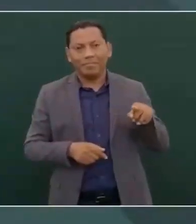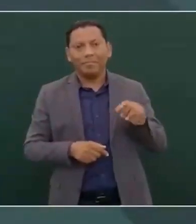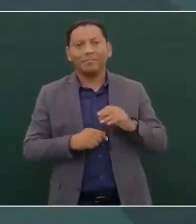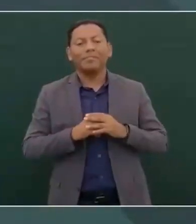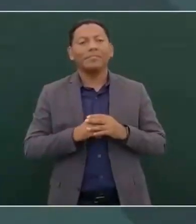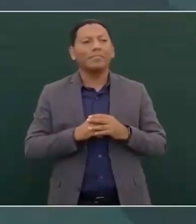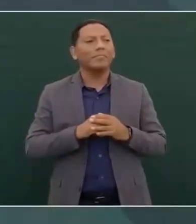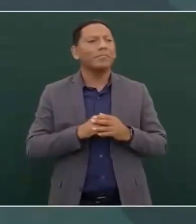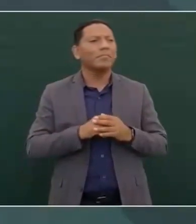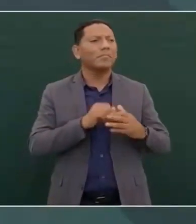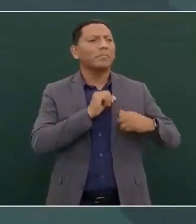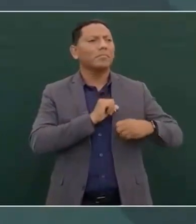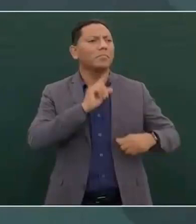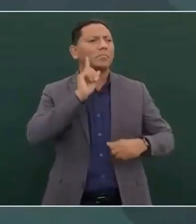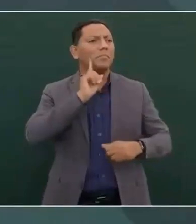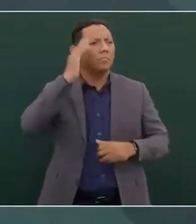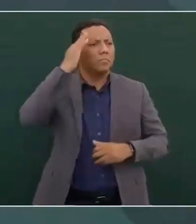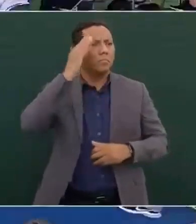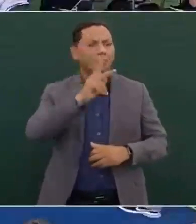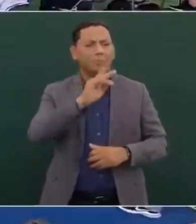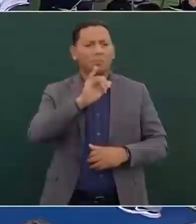ministra Piña.